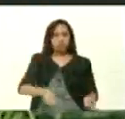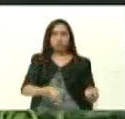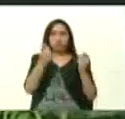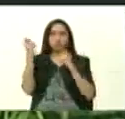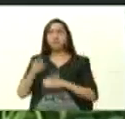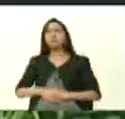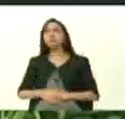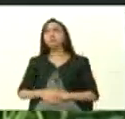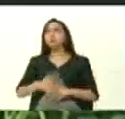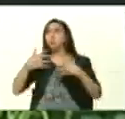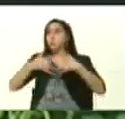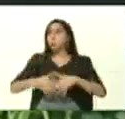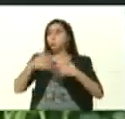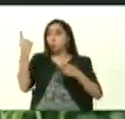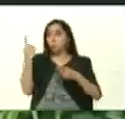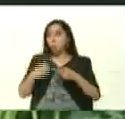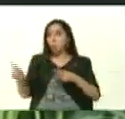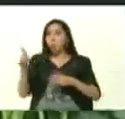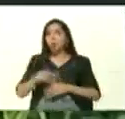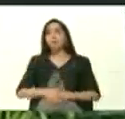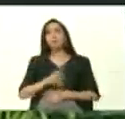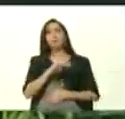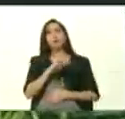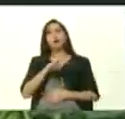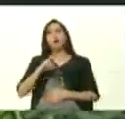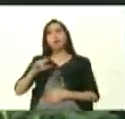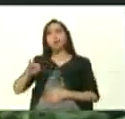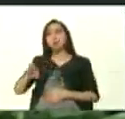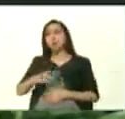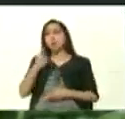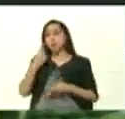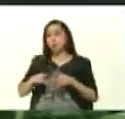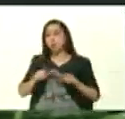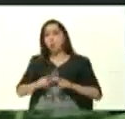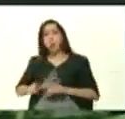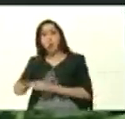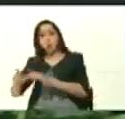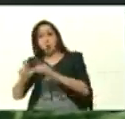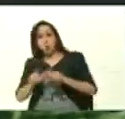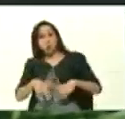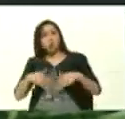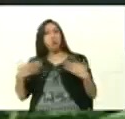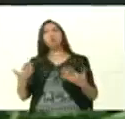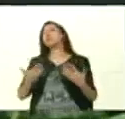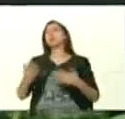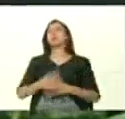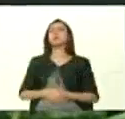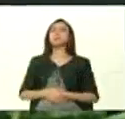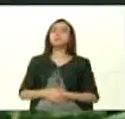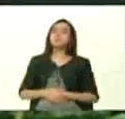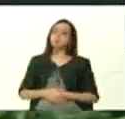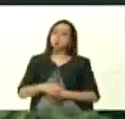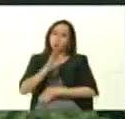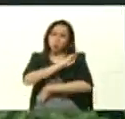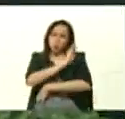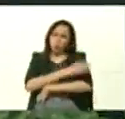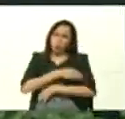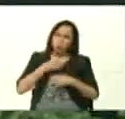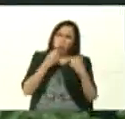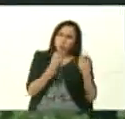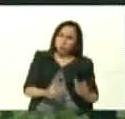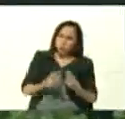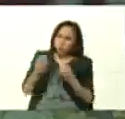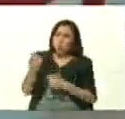nuestra empresa Maribelca. Maribelca se encuentra en Guacara. Es una empresa que su fortaleza es la distribución